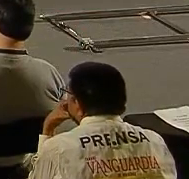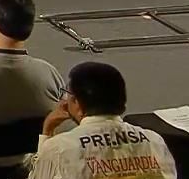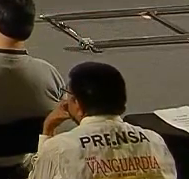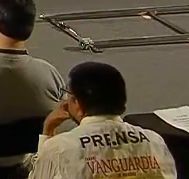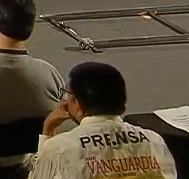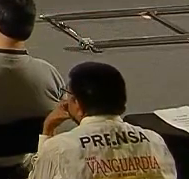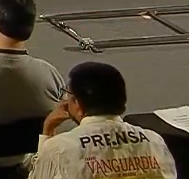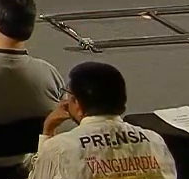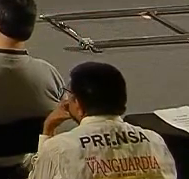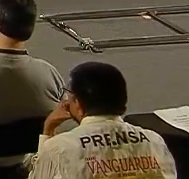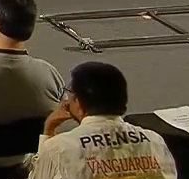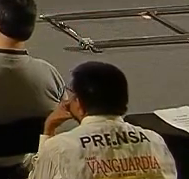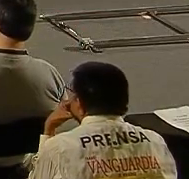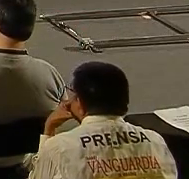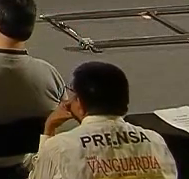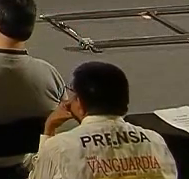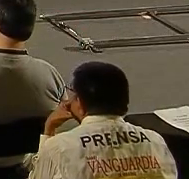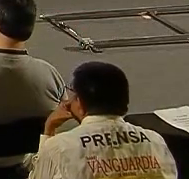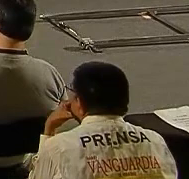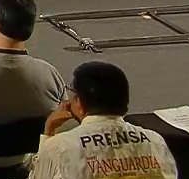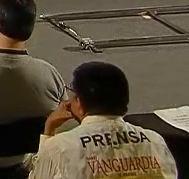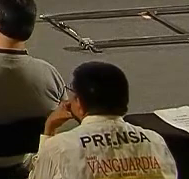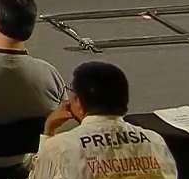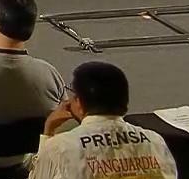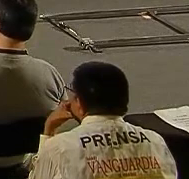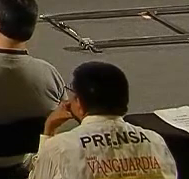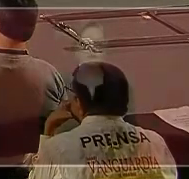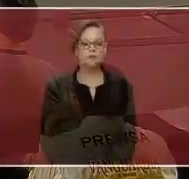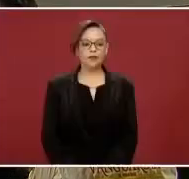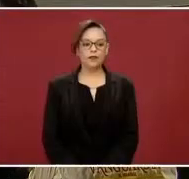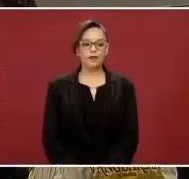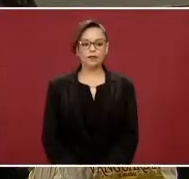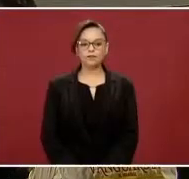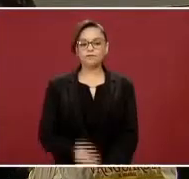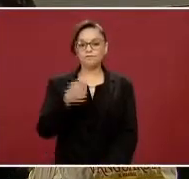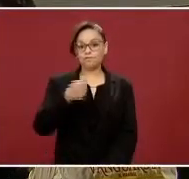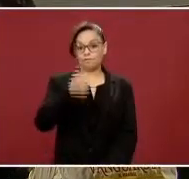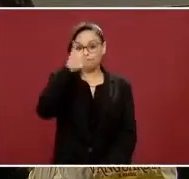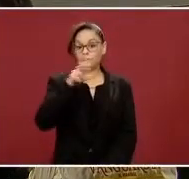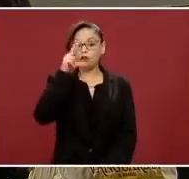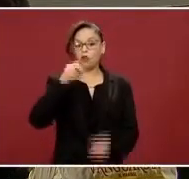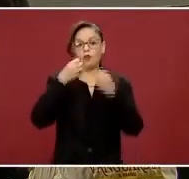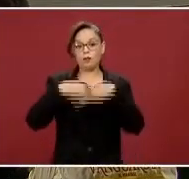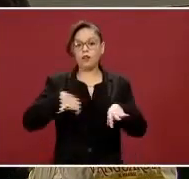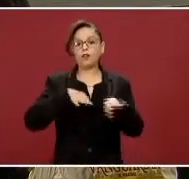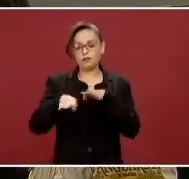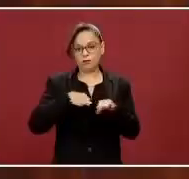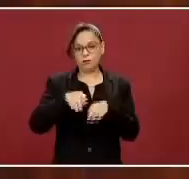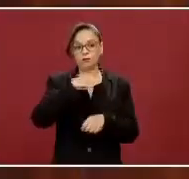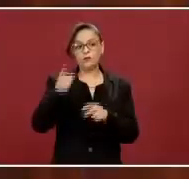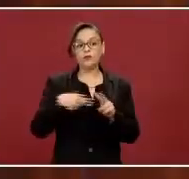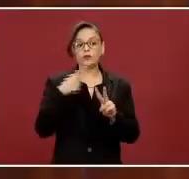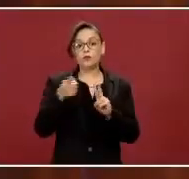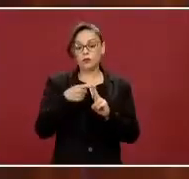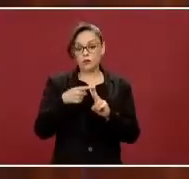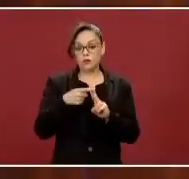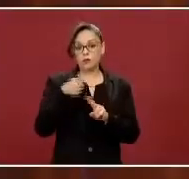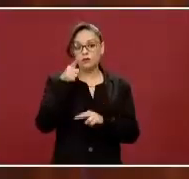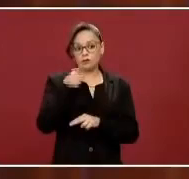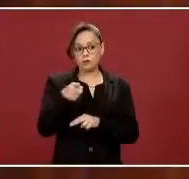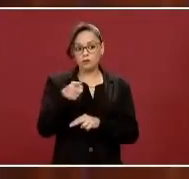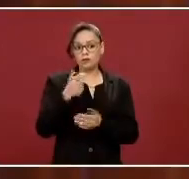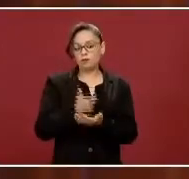empleo porque tiene los síntomas, dos, no tenga merma económica porque va la compensación económica